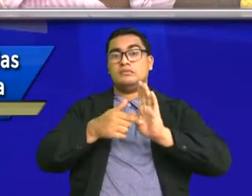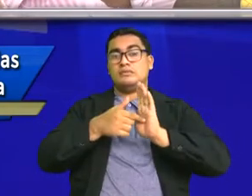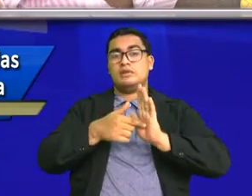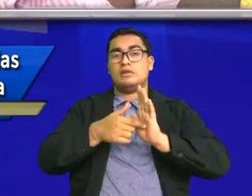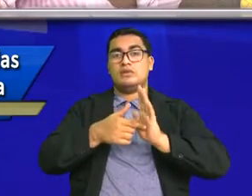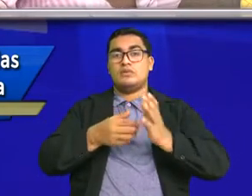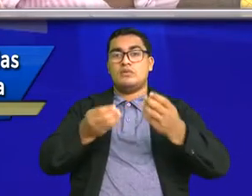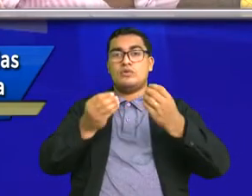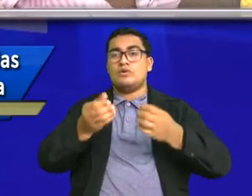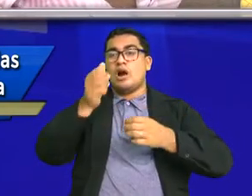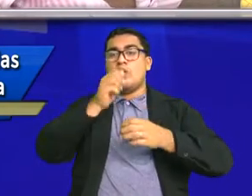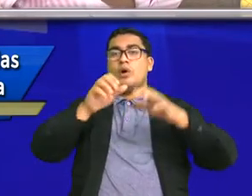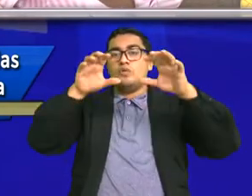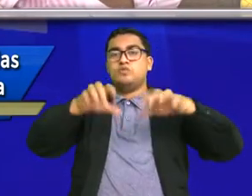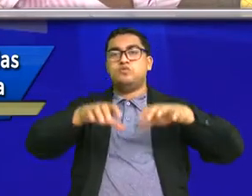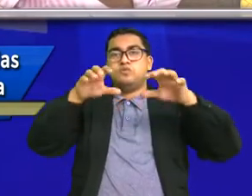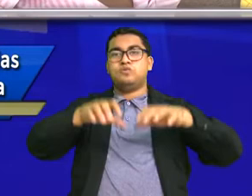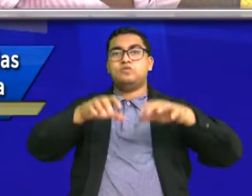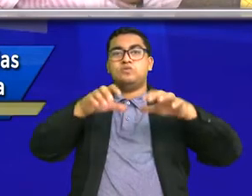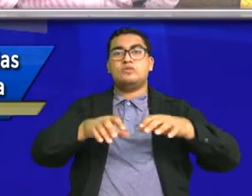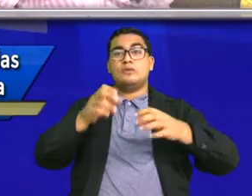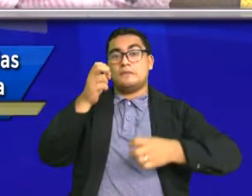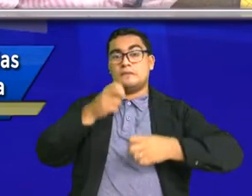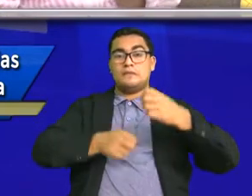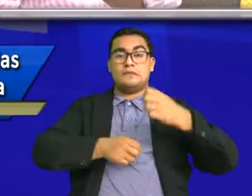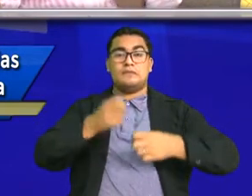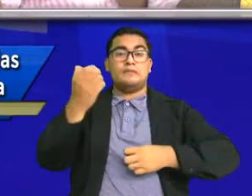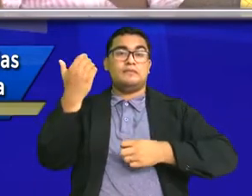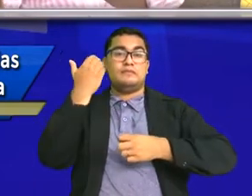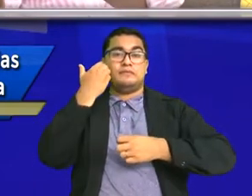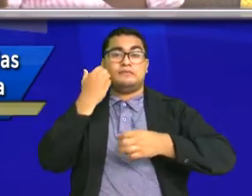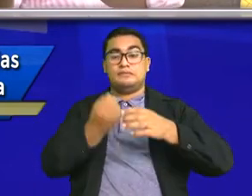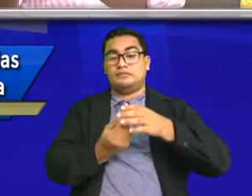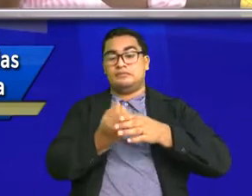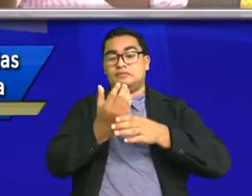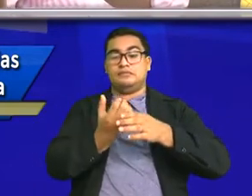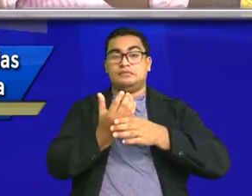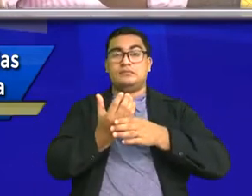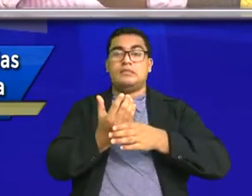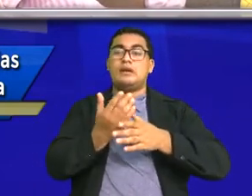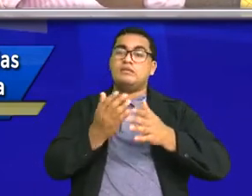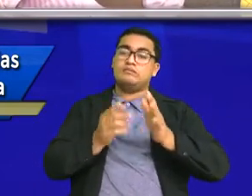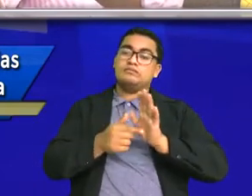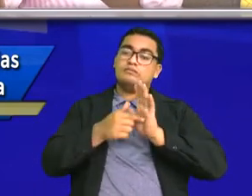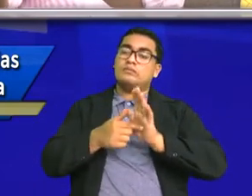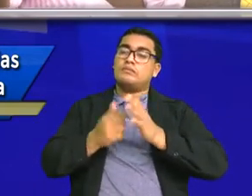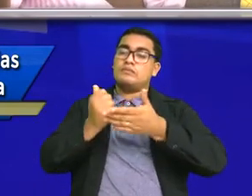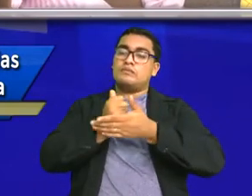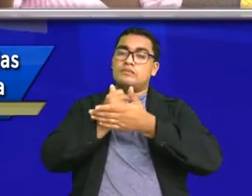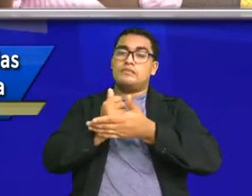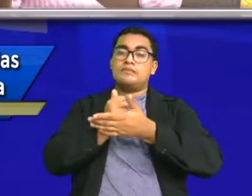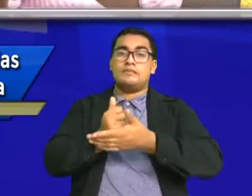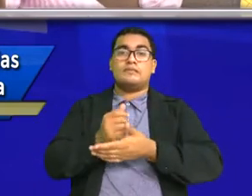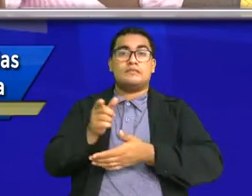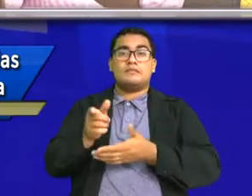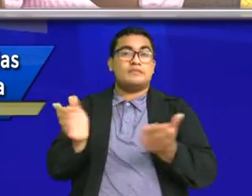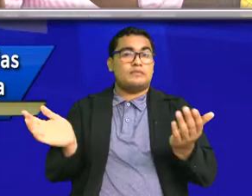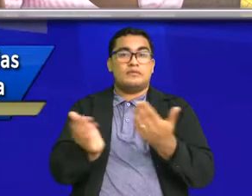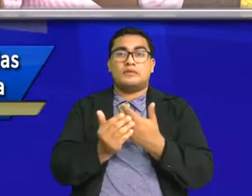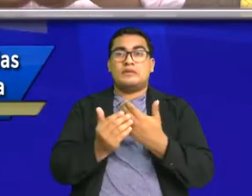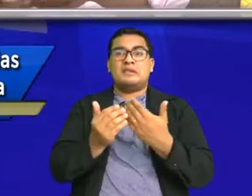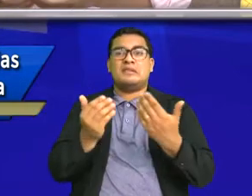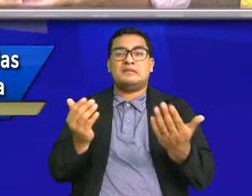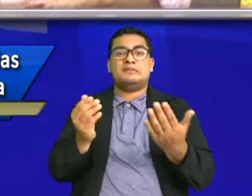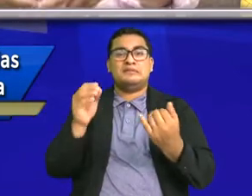húmeda hay un problema de de algún tipo de plaga este un espacio de que se da respuesta y si no existe y no hay respuesta